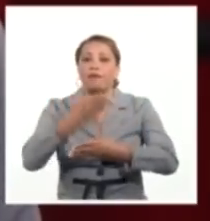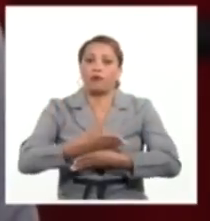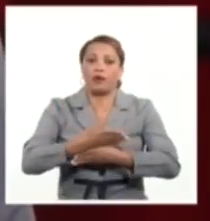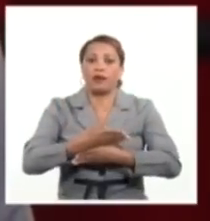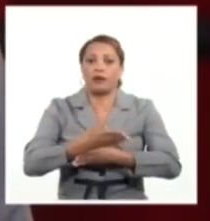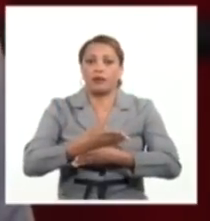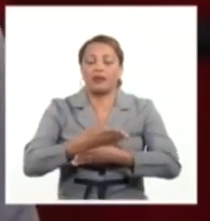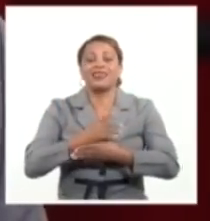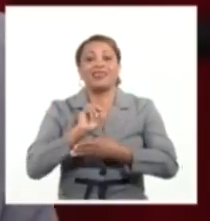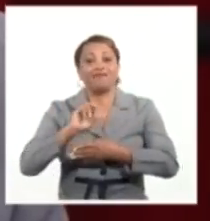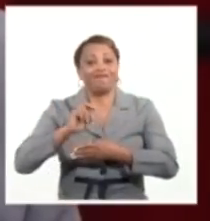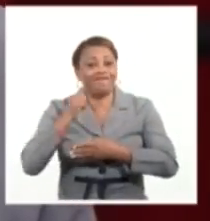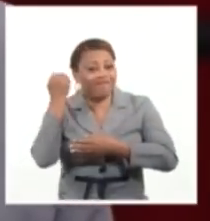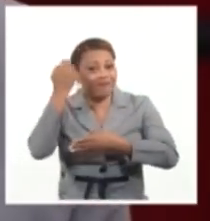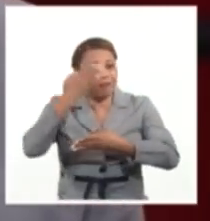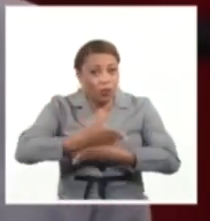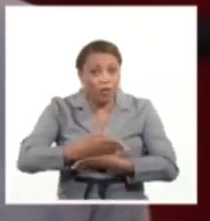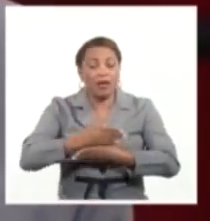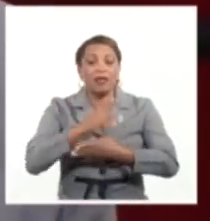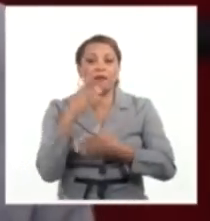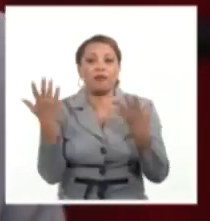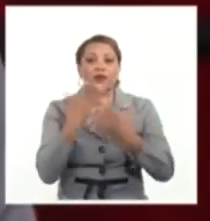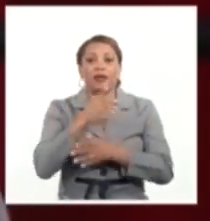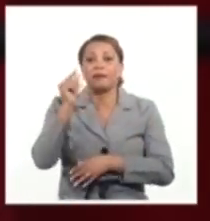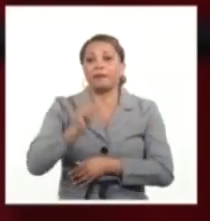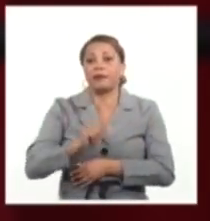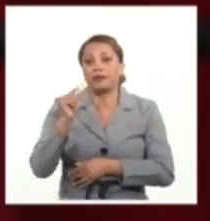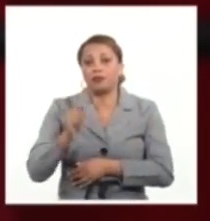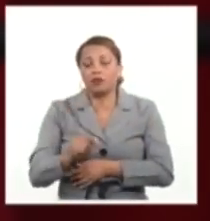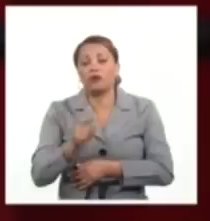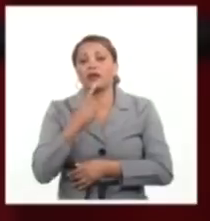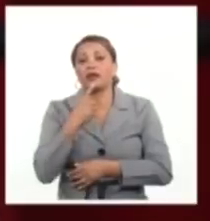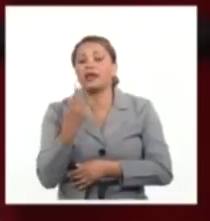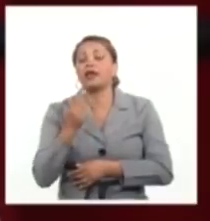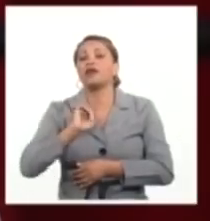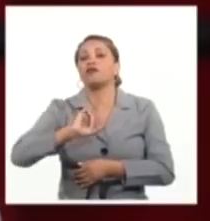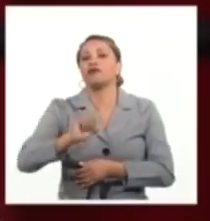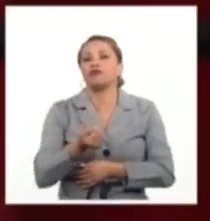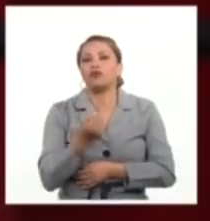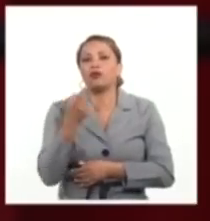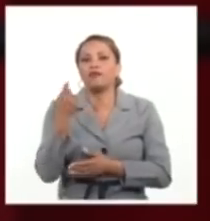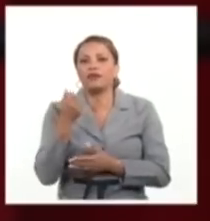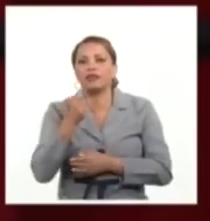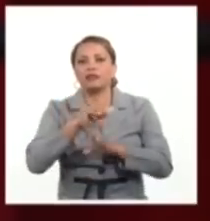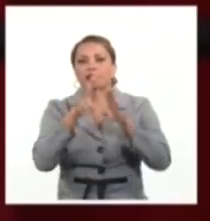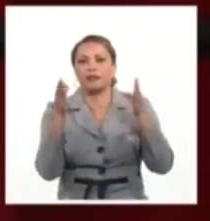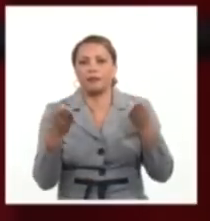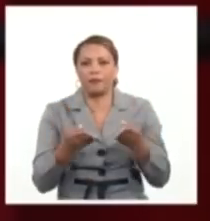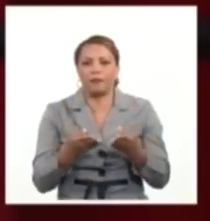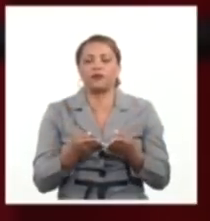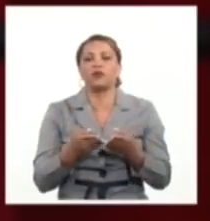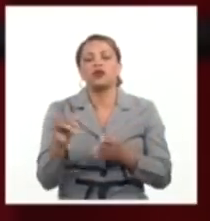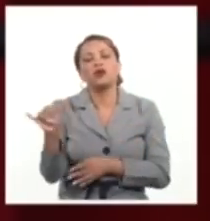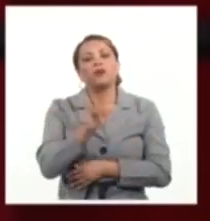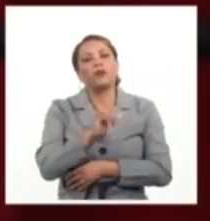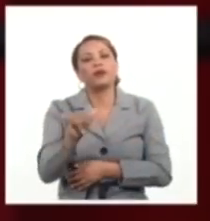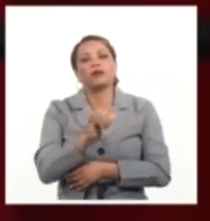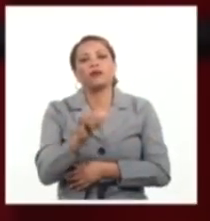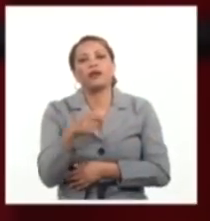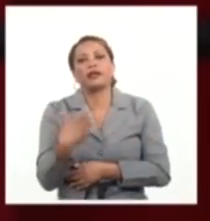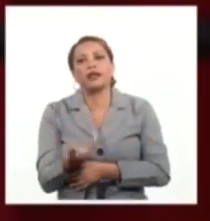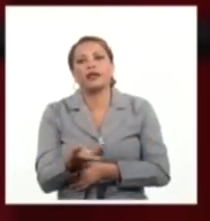y recontrabloqueada por quienes se han erigido en amos de las finanzas y los mercados del mundo, pero también